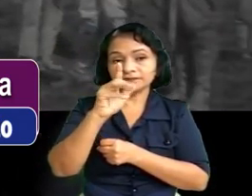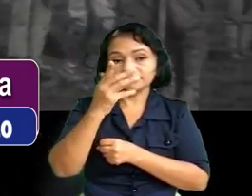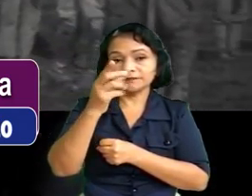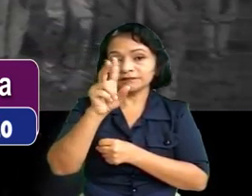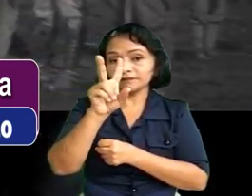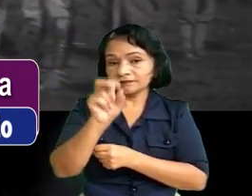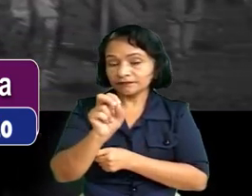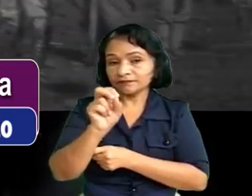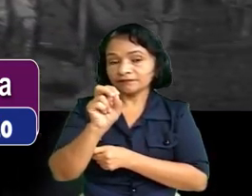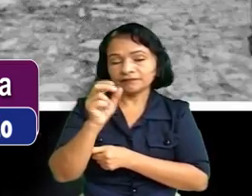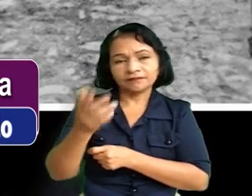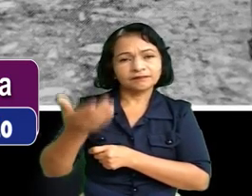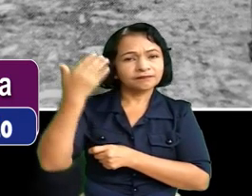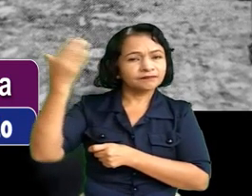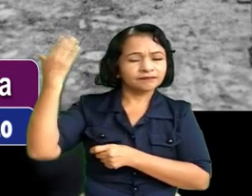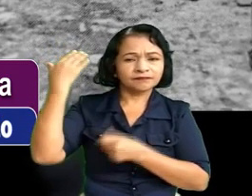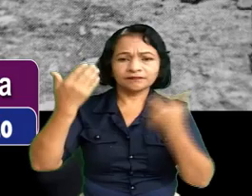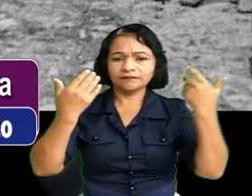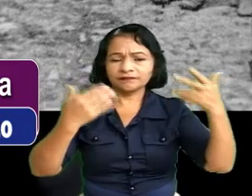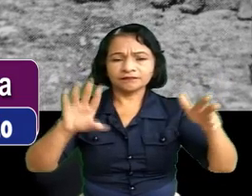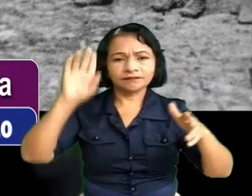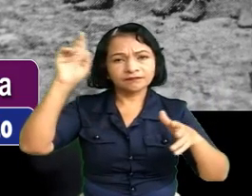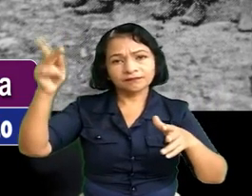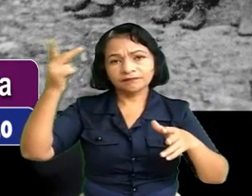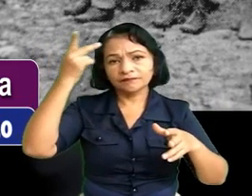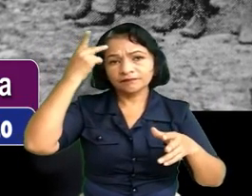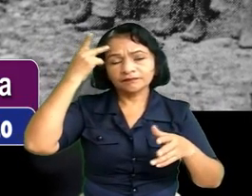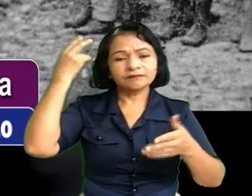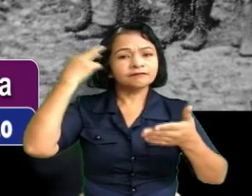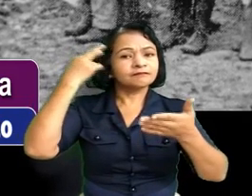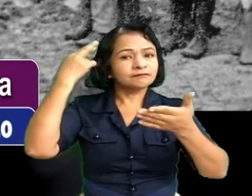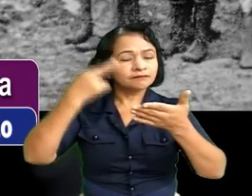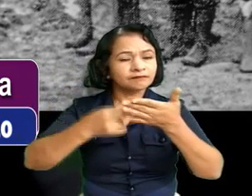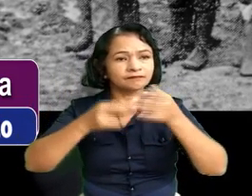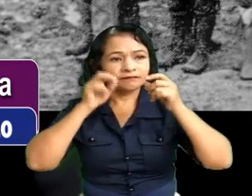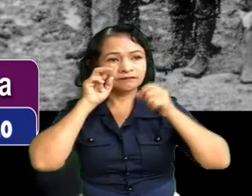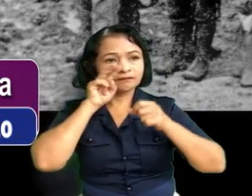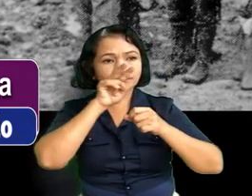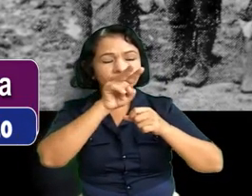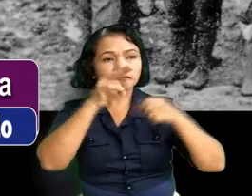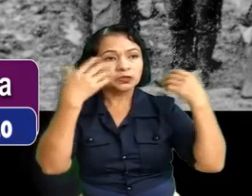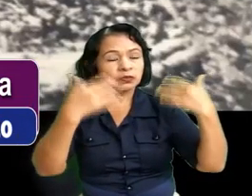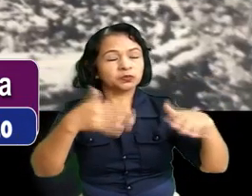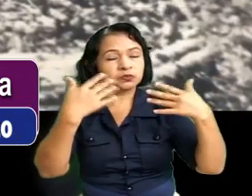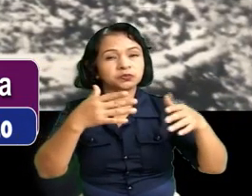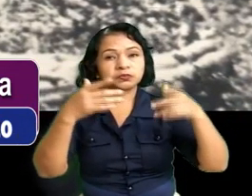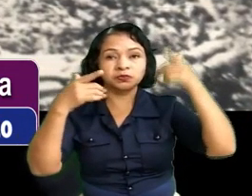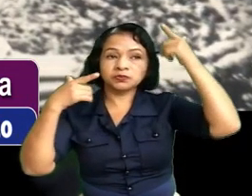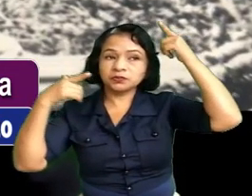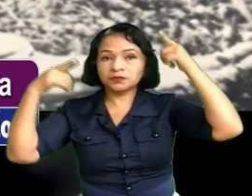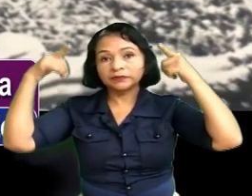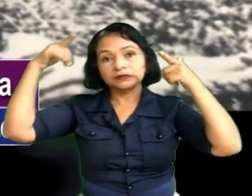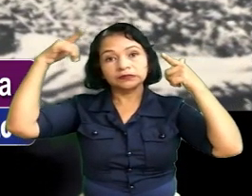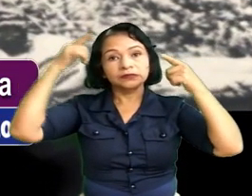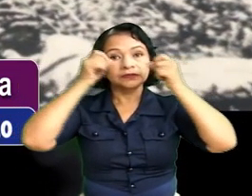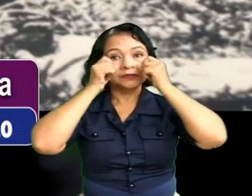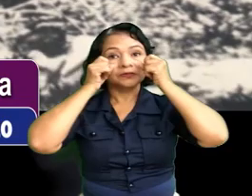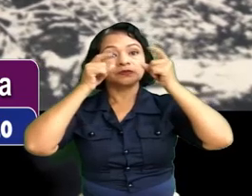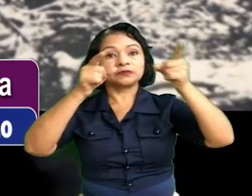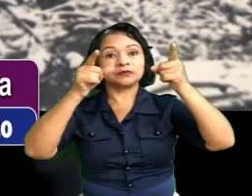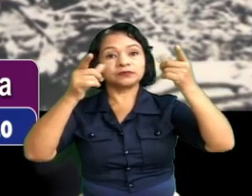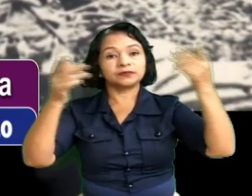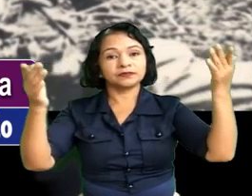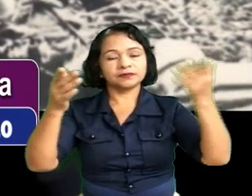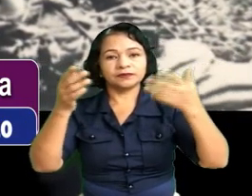1920, cualquier político que ha existido ahí obviamente queda eclipsado ante la presencia de Sandino. No es algo que escape